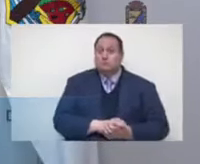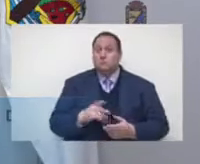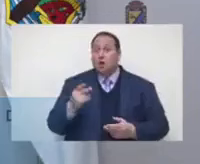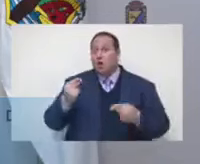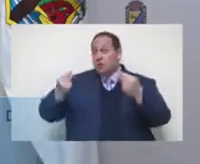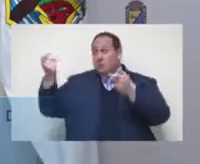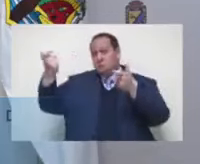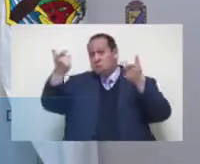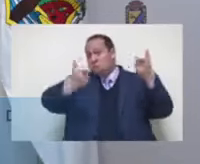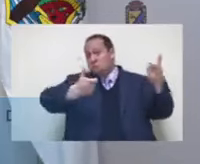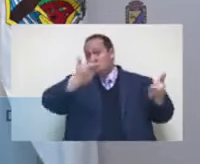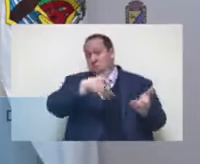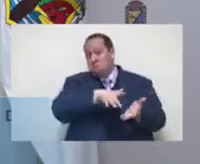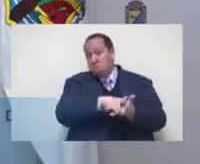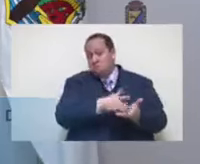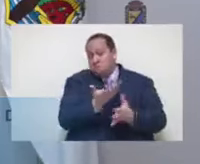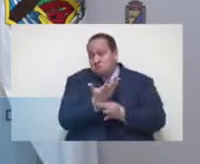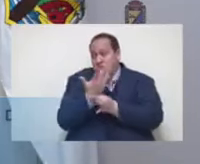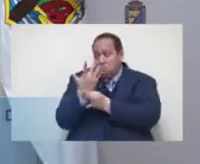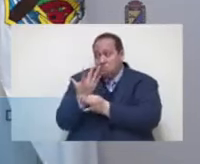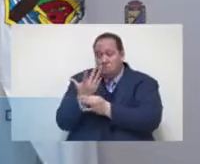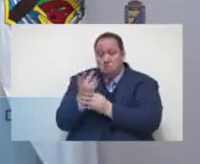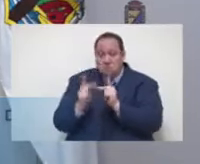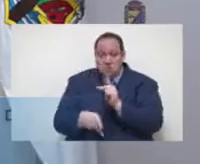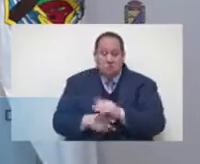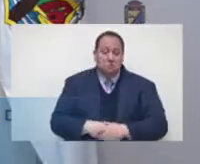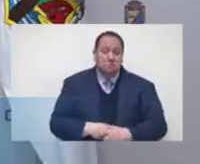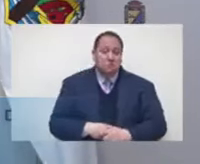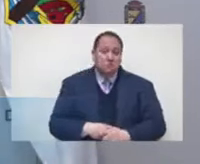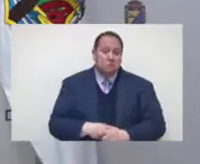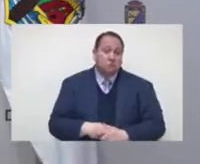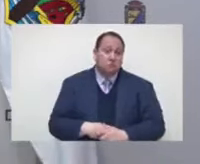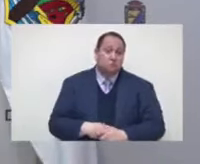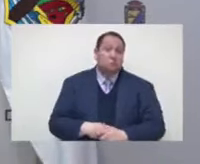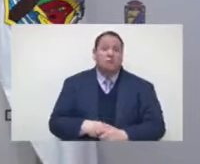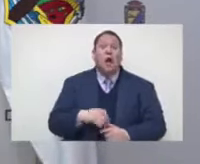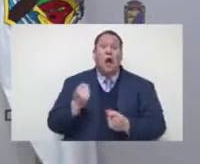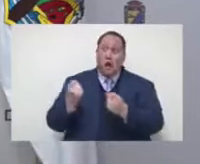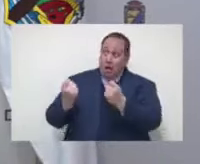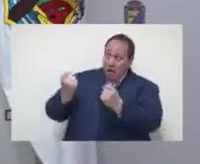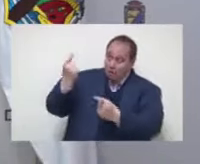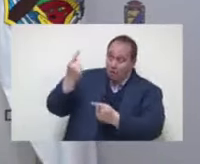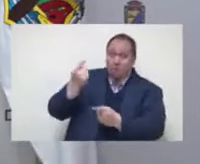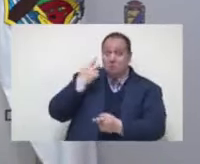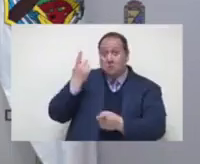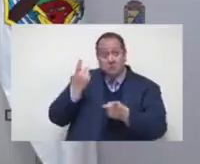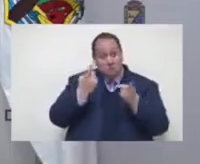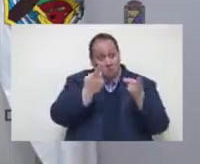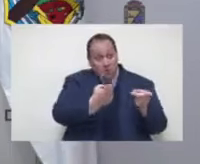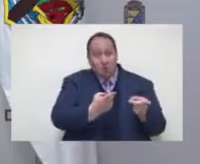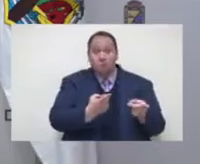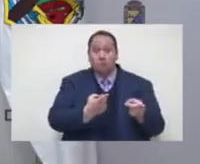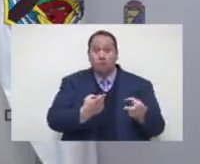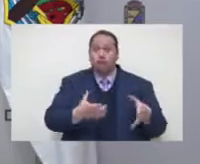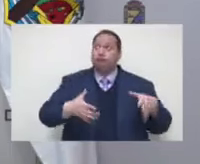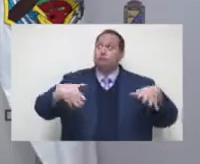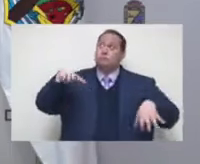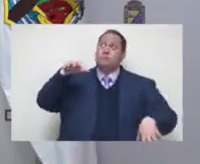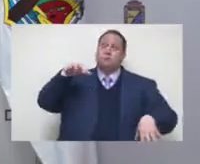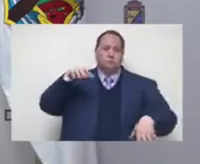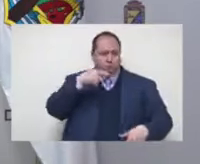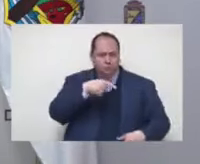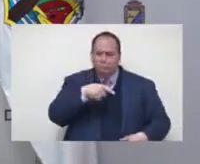privada en este tema. Y pues si hay unas personas que quieren donarte una estatua, pues ¿por qué les vas a